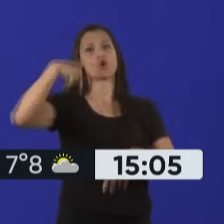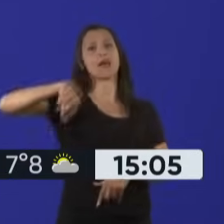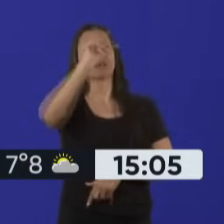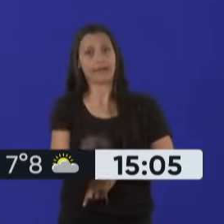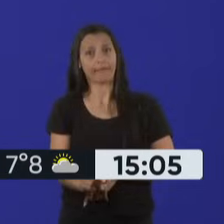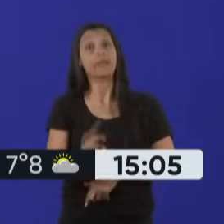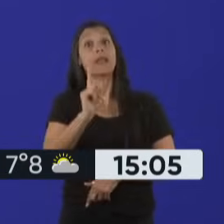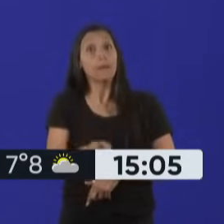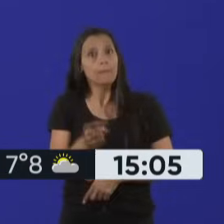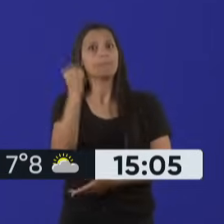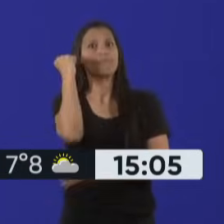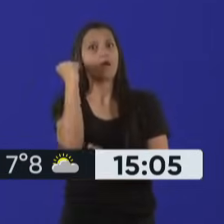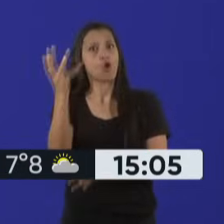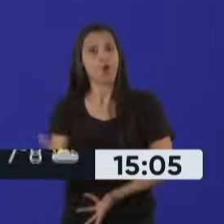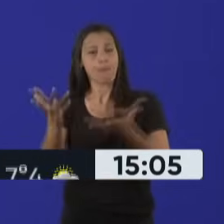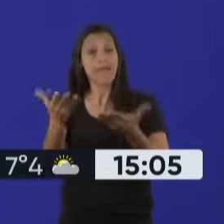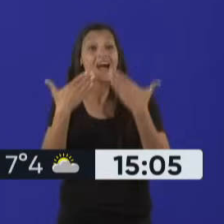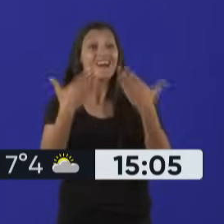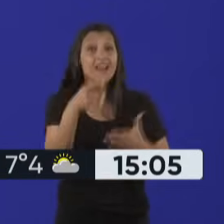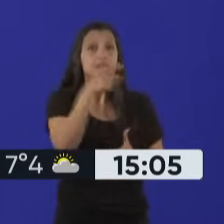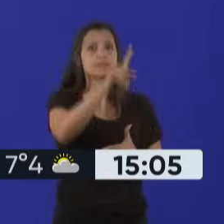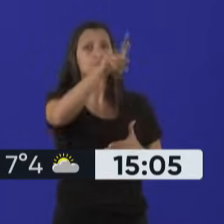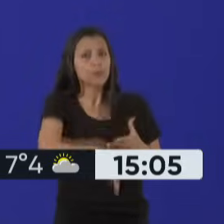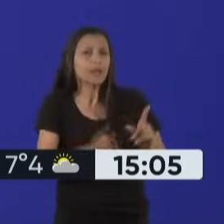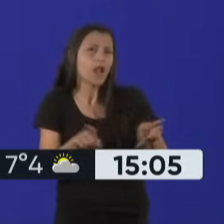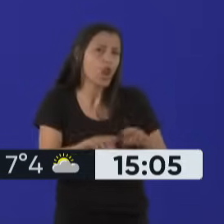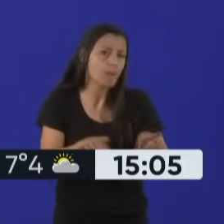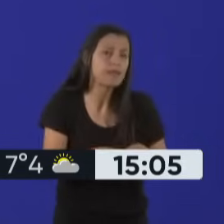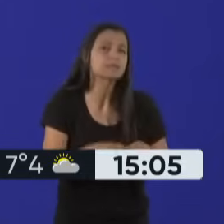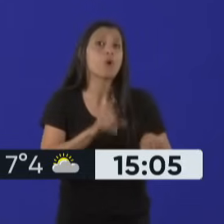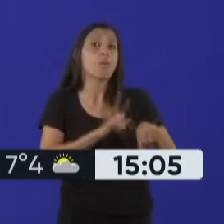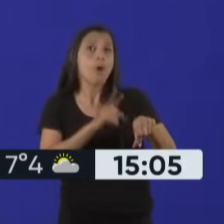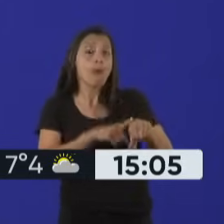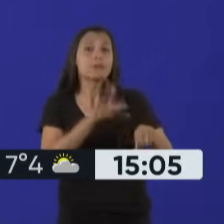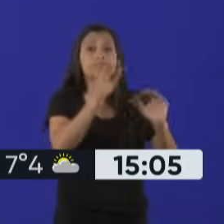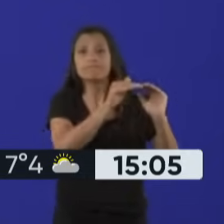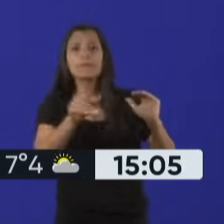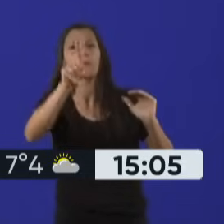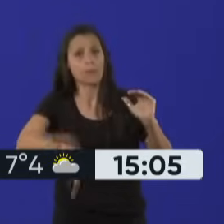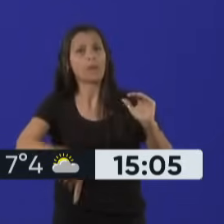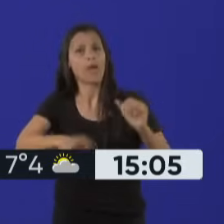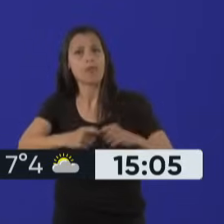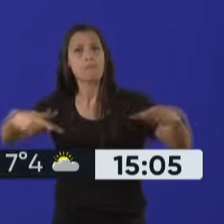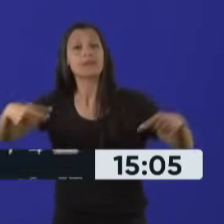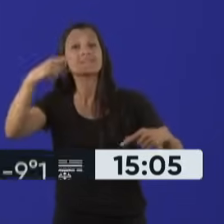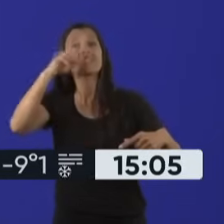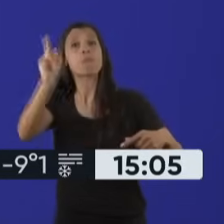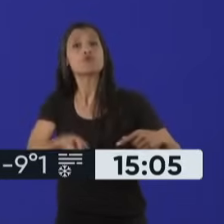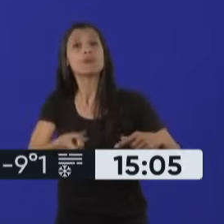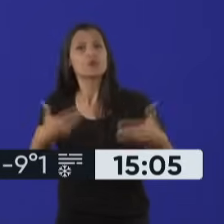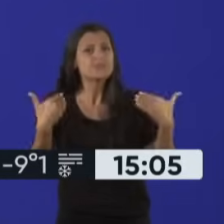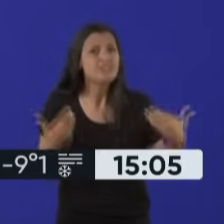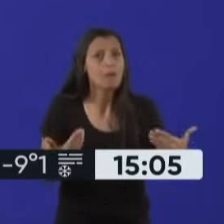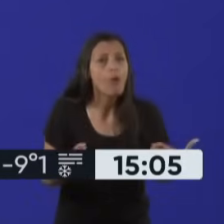más el crecimiento económico y crecer a tasas durante la convergencia a niveles del 7% va a ser